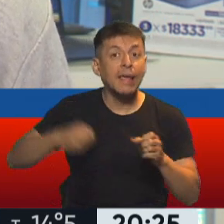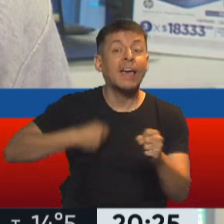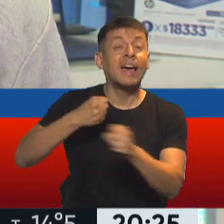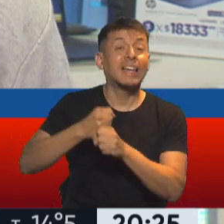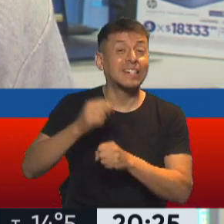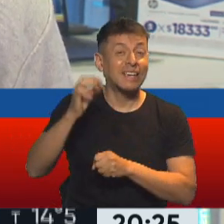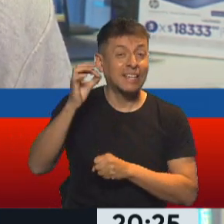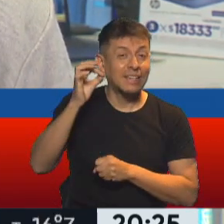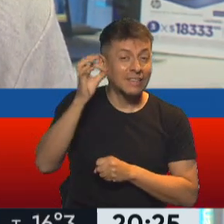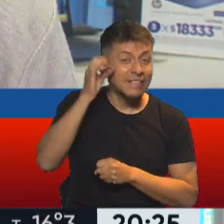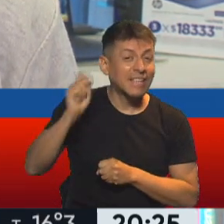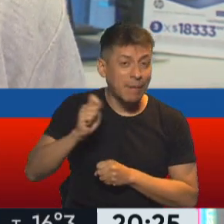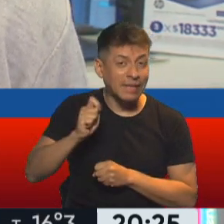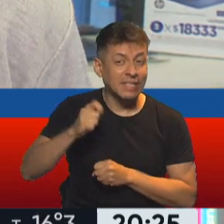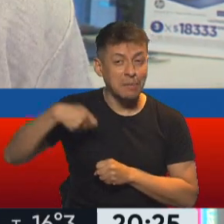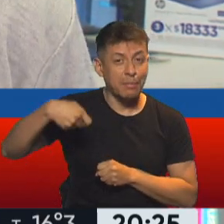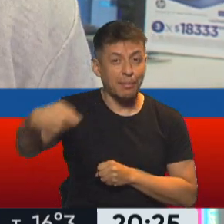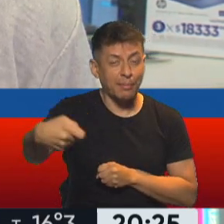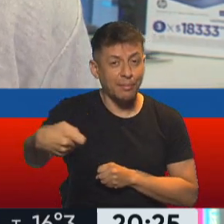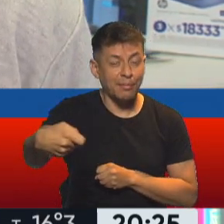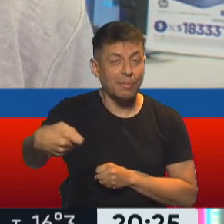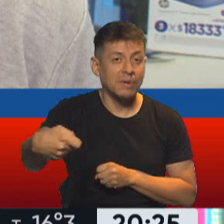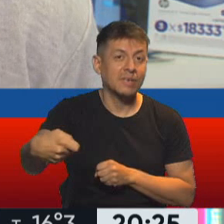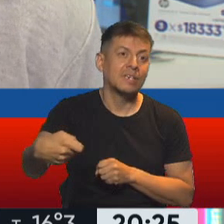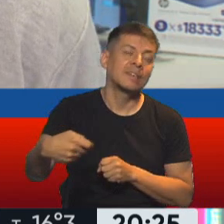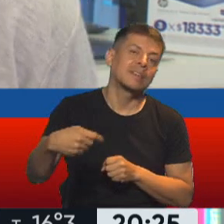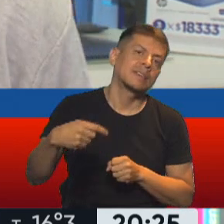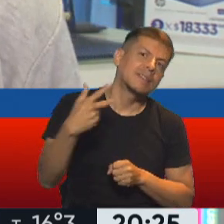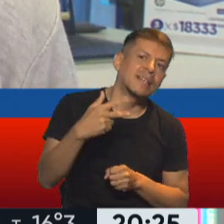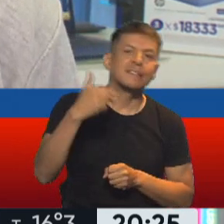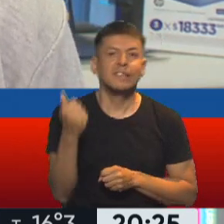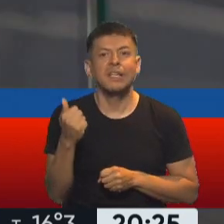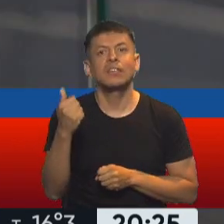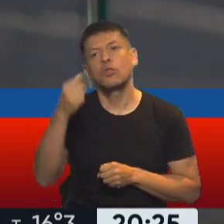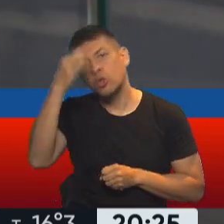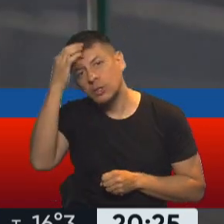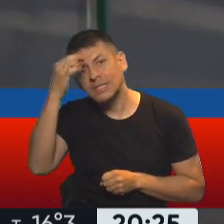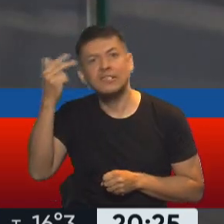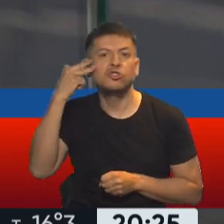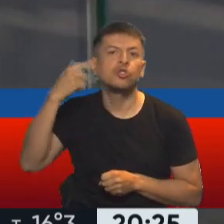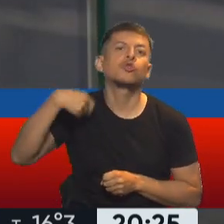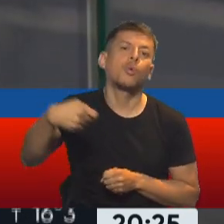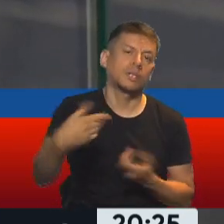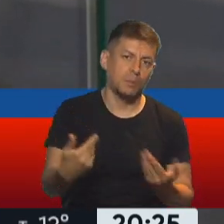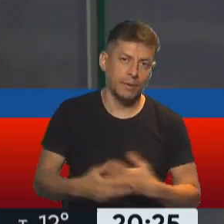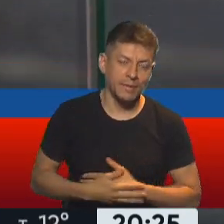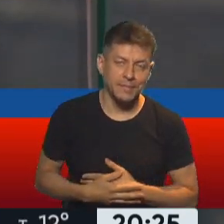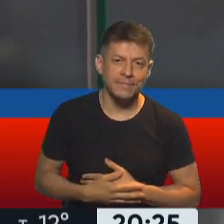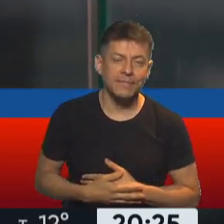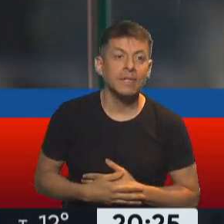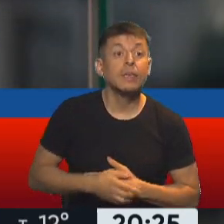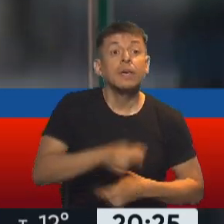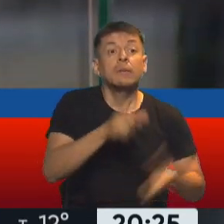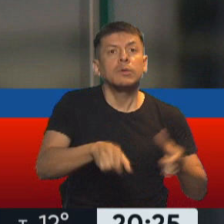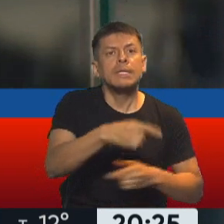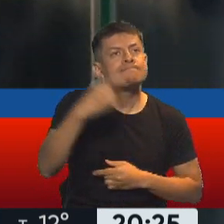meses de financiación, con otros plazos también, así como 3, 6, 12 y 18 cuotas. En el imaginario popular está esto